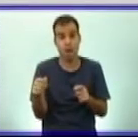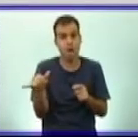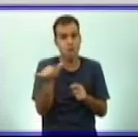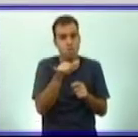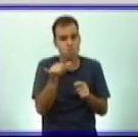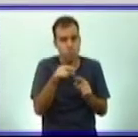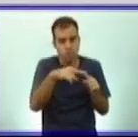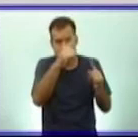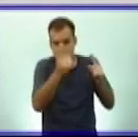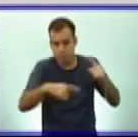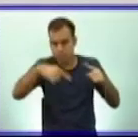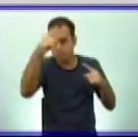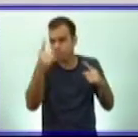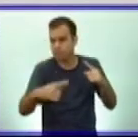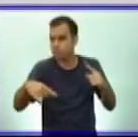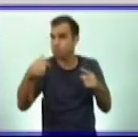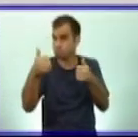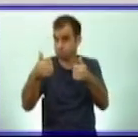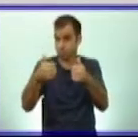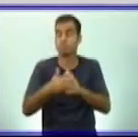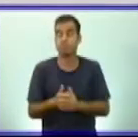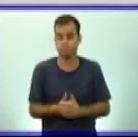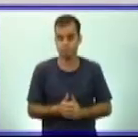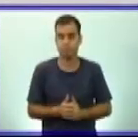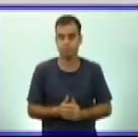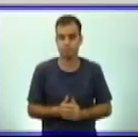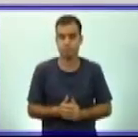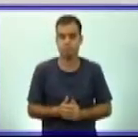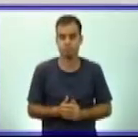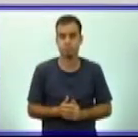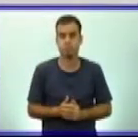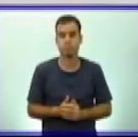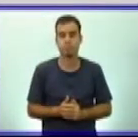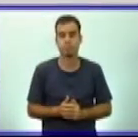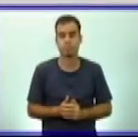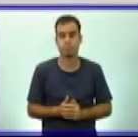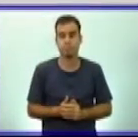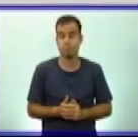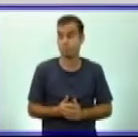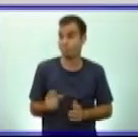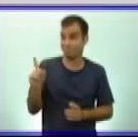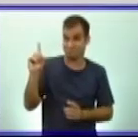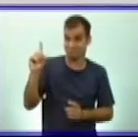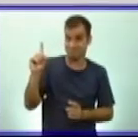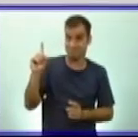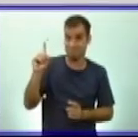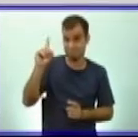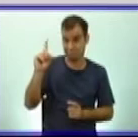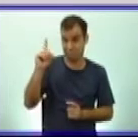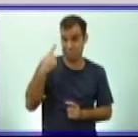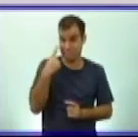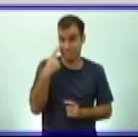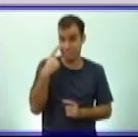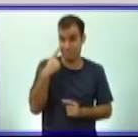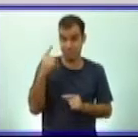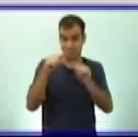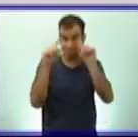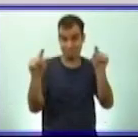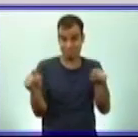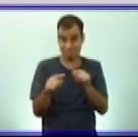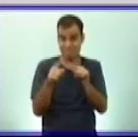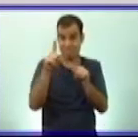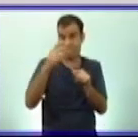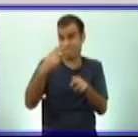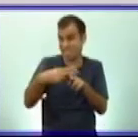Este circuito nombrado circuito resistivo puro o circuito R, observen ustedes que entre sus componentes